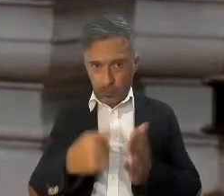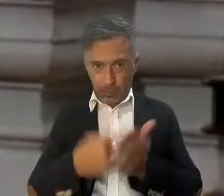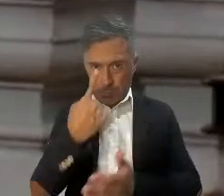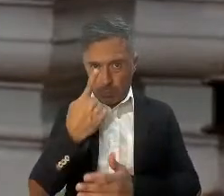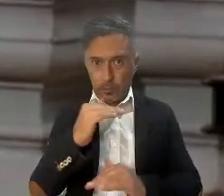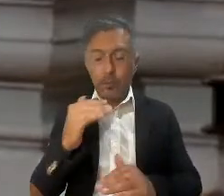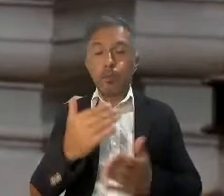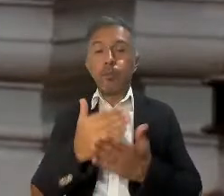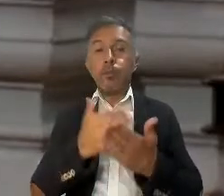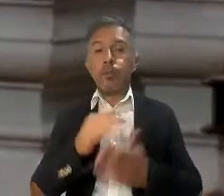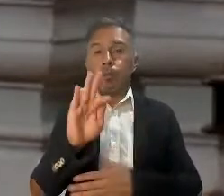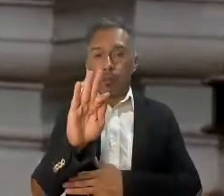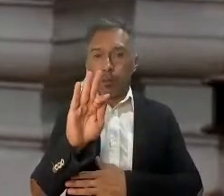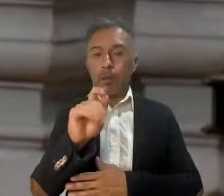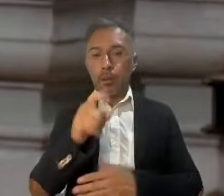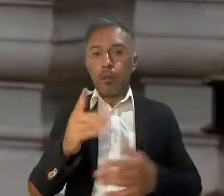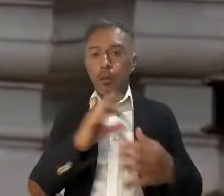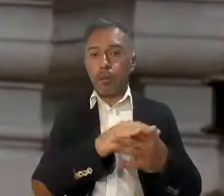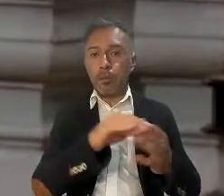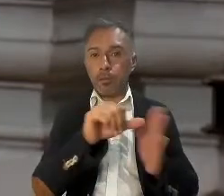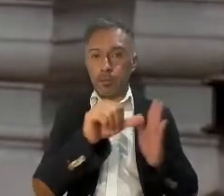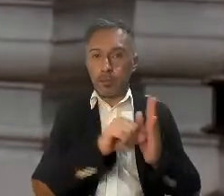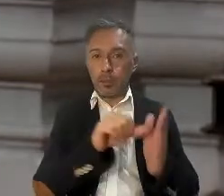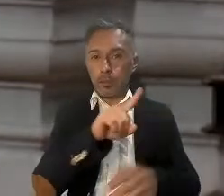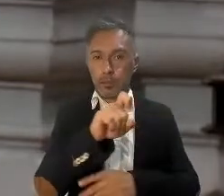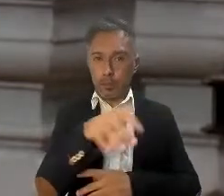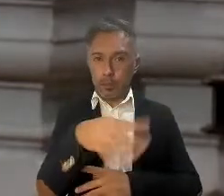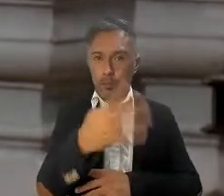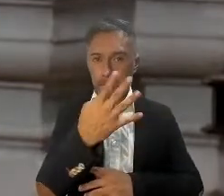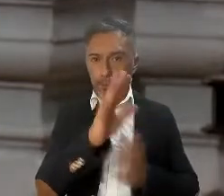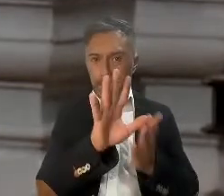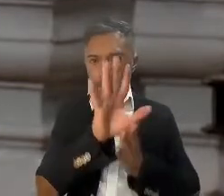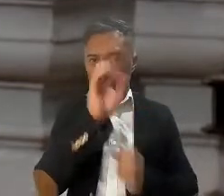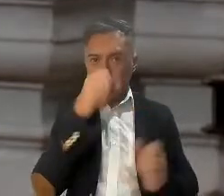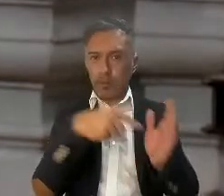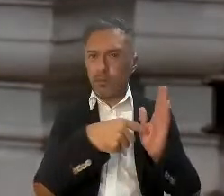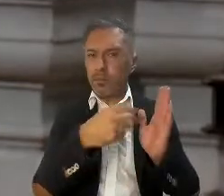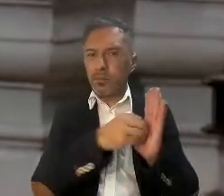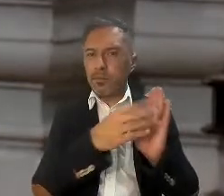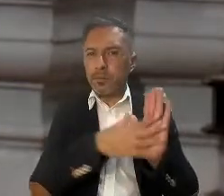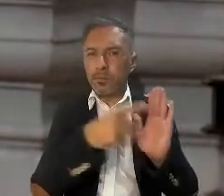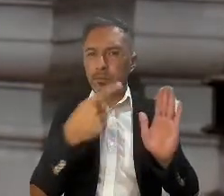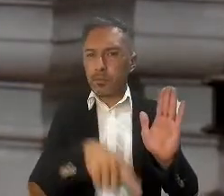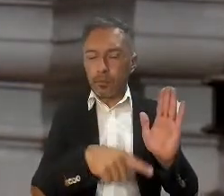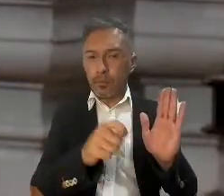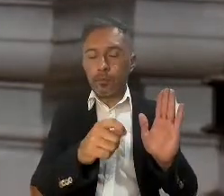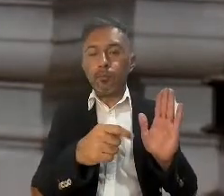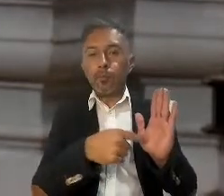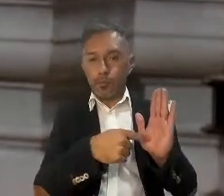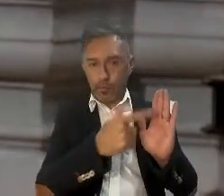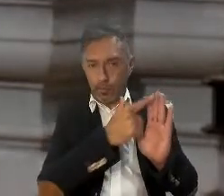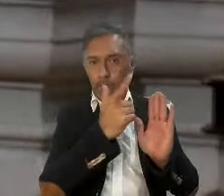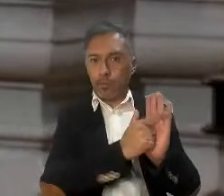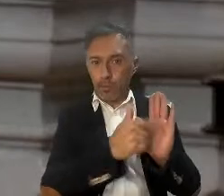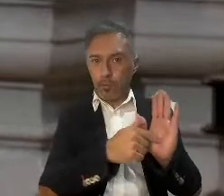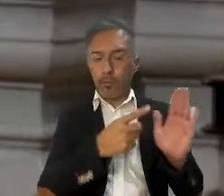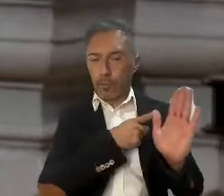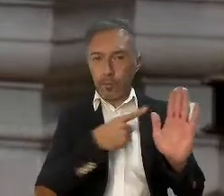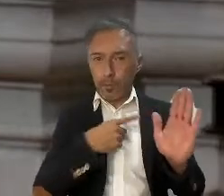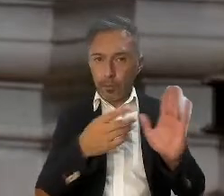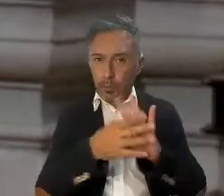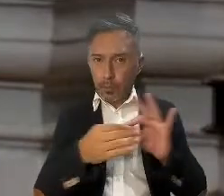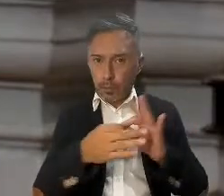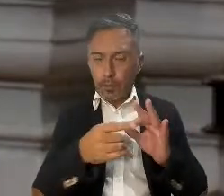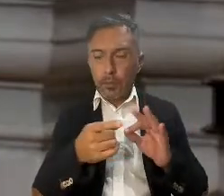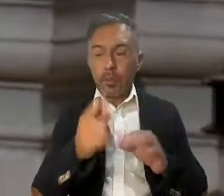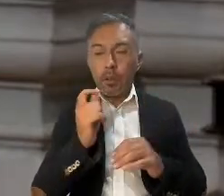contenida en el artículo ciento catorce constitucional de que será en ley donde deban señalarse los casos de preinscripción